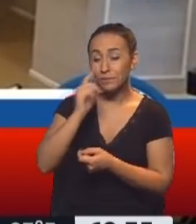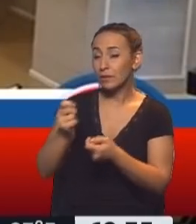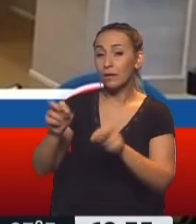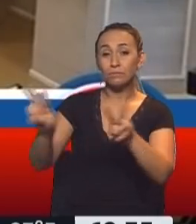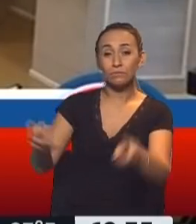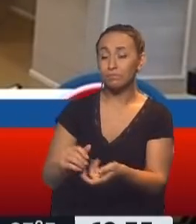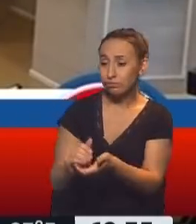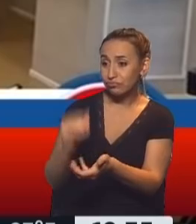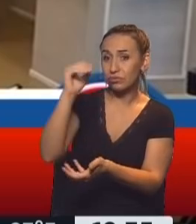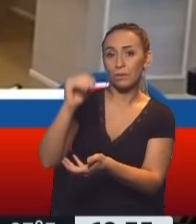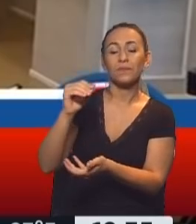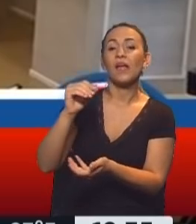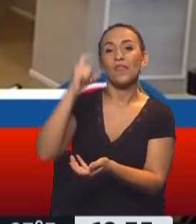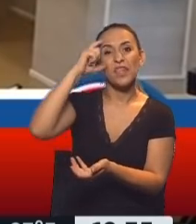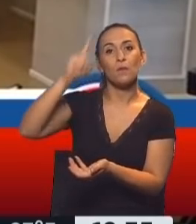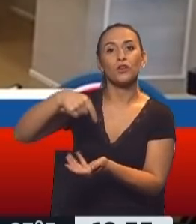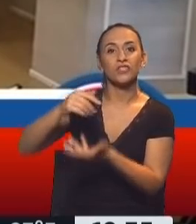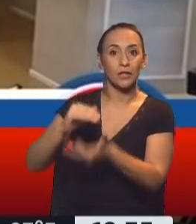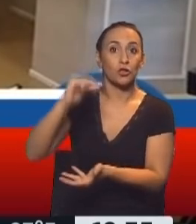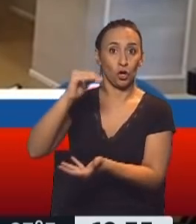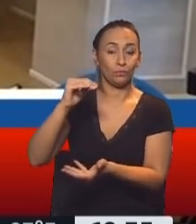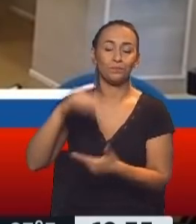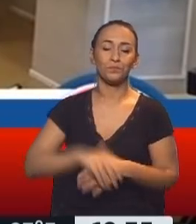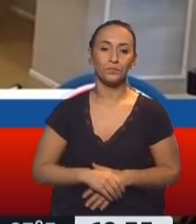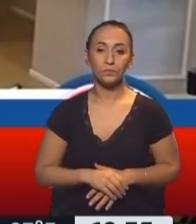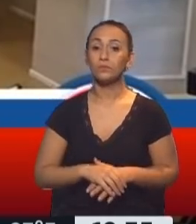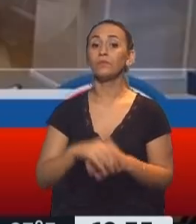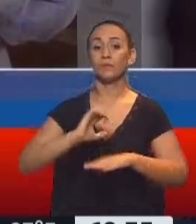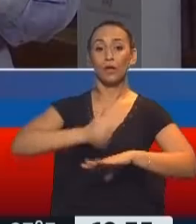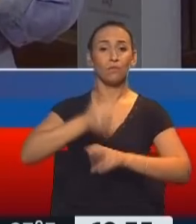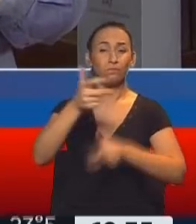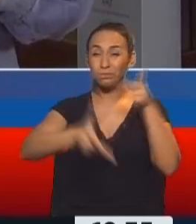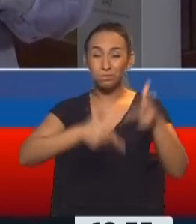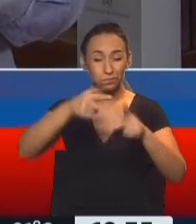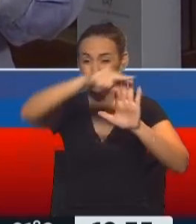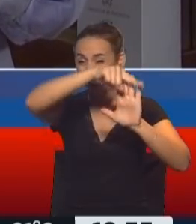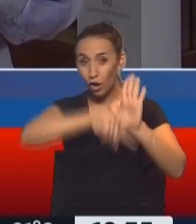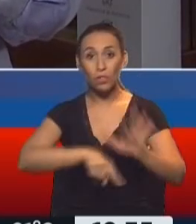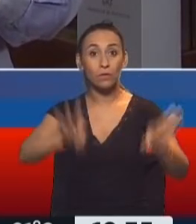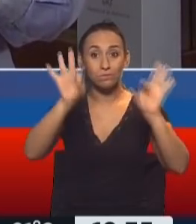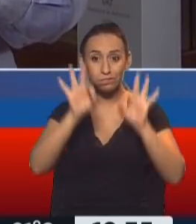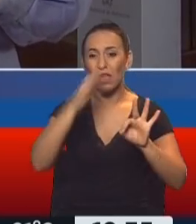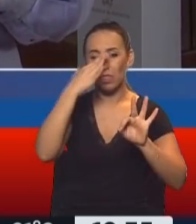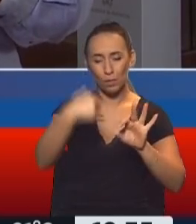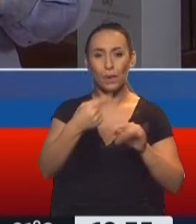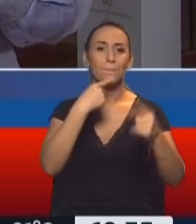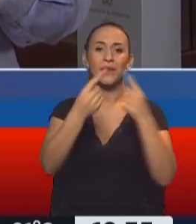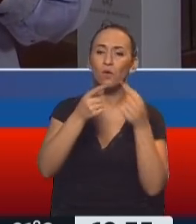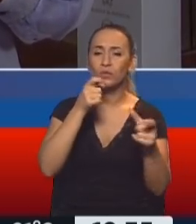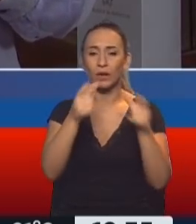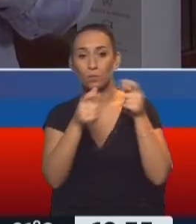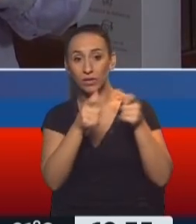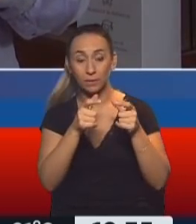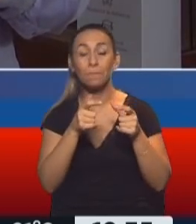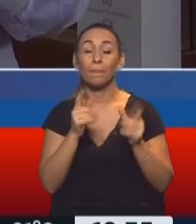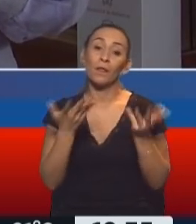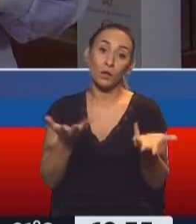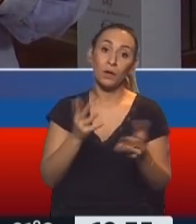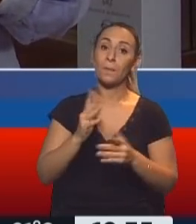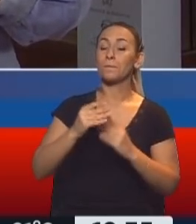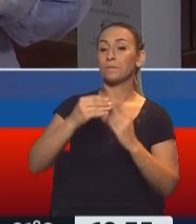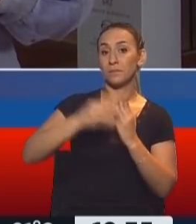año. Después de esa primera exposición llegó una ronda de preguntas y respuestas y ahí el ministro Guzmán también se tomó